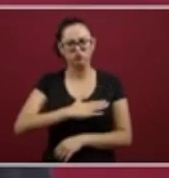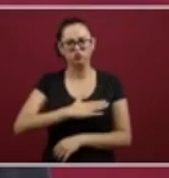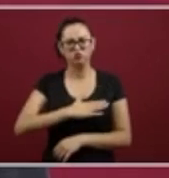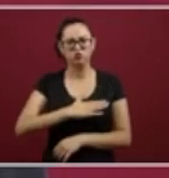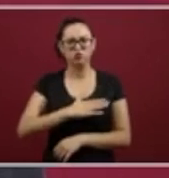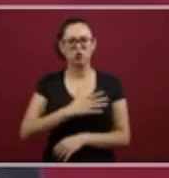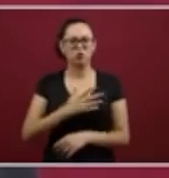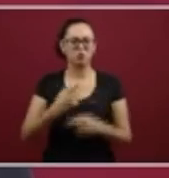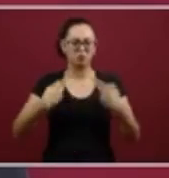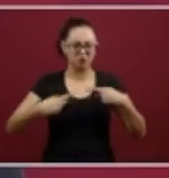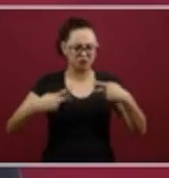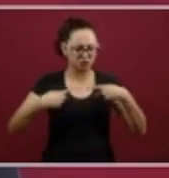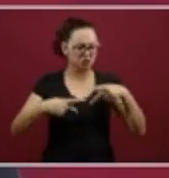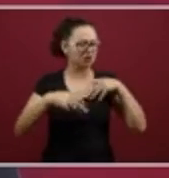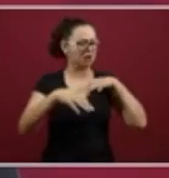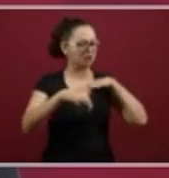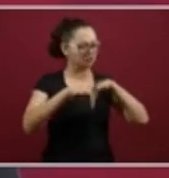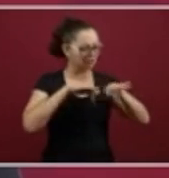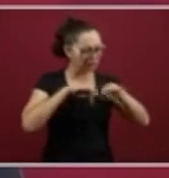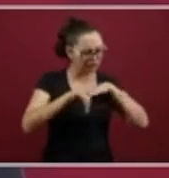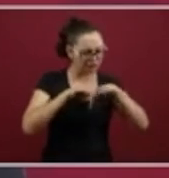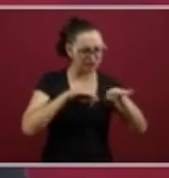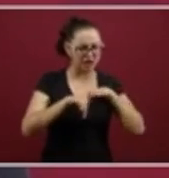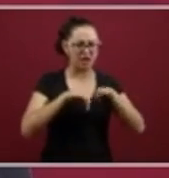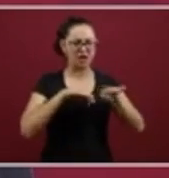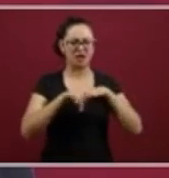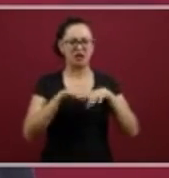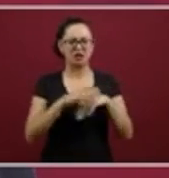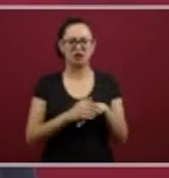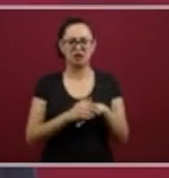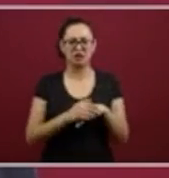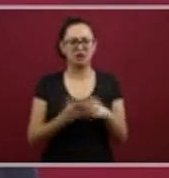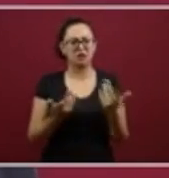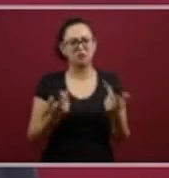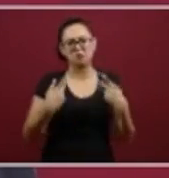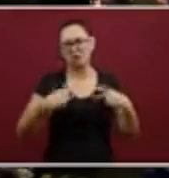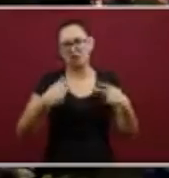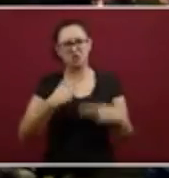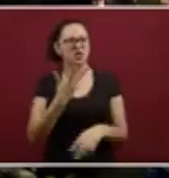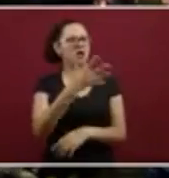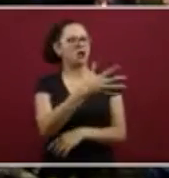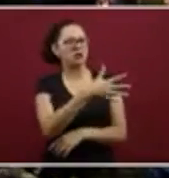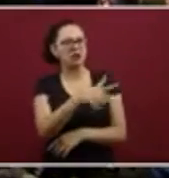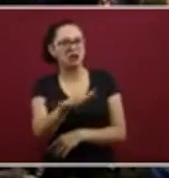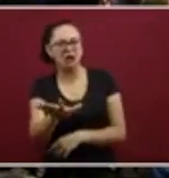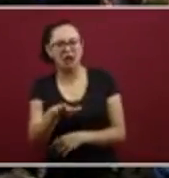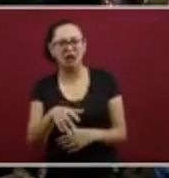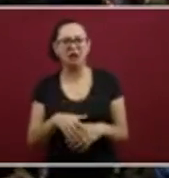los trabajadores, los consumidores en general,